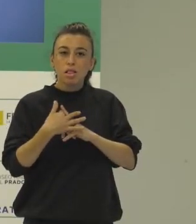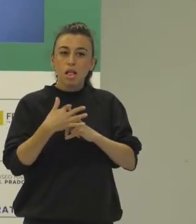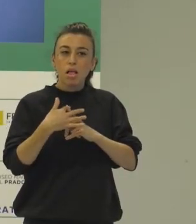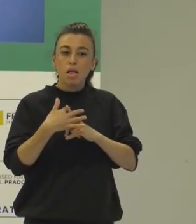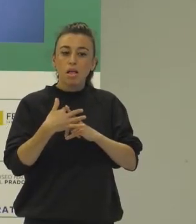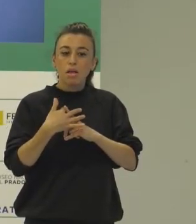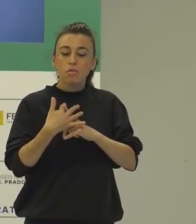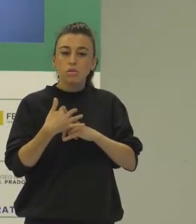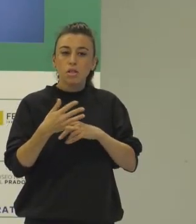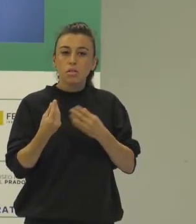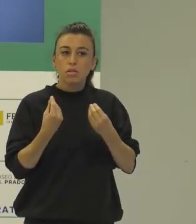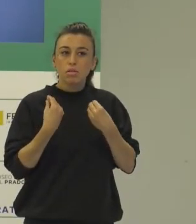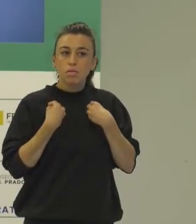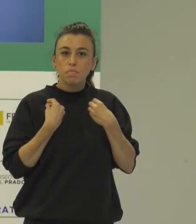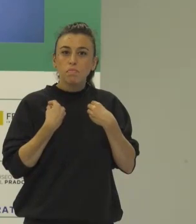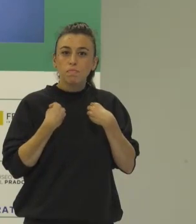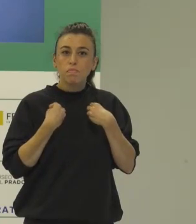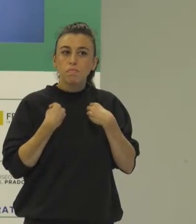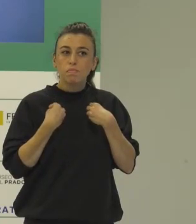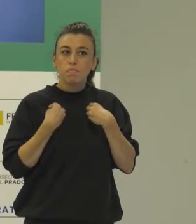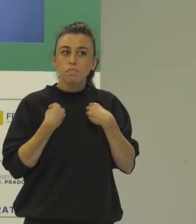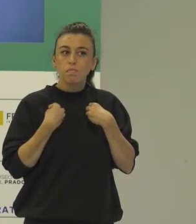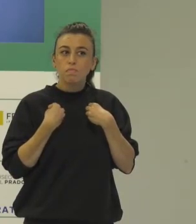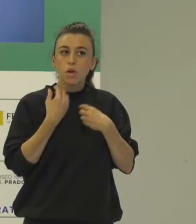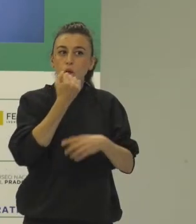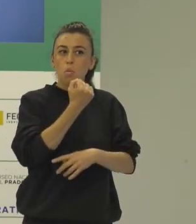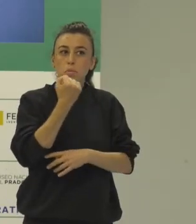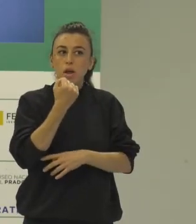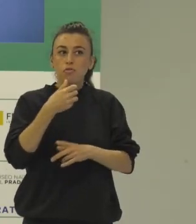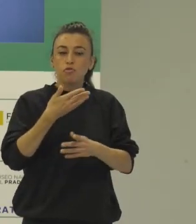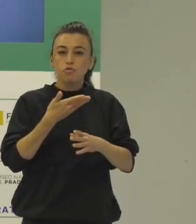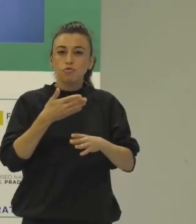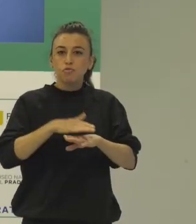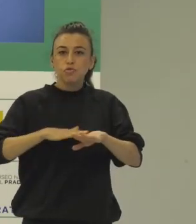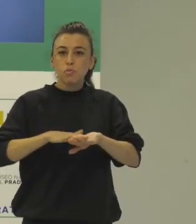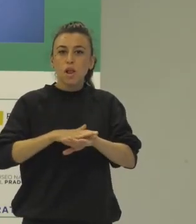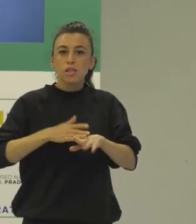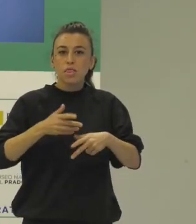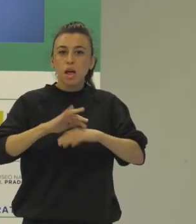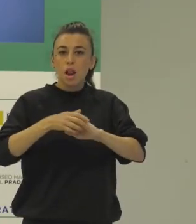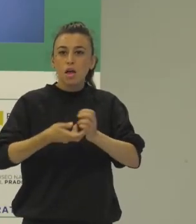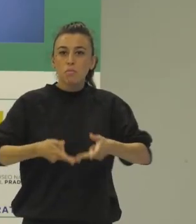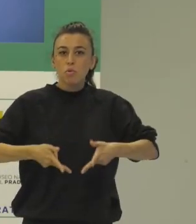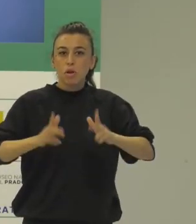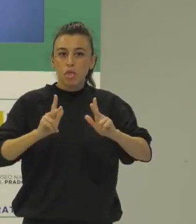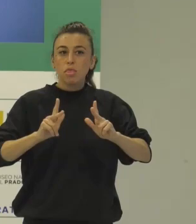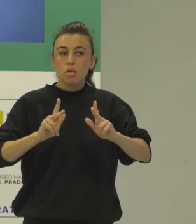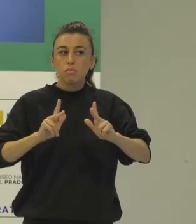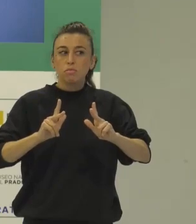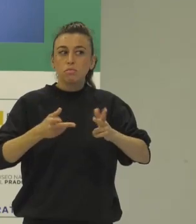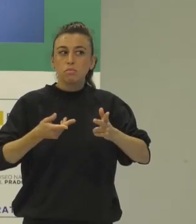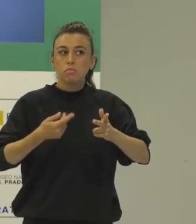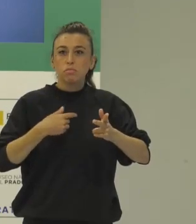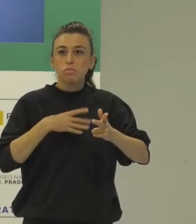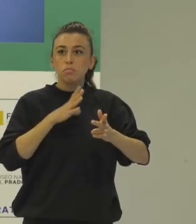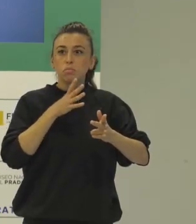Caribe en cuanto a uno de los pilares fundamentales de la democracia hoy día, hoy, cuando se está